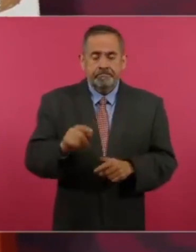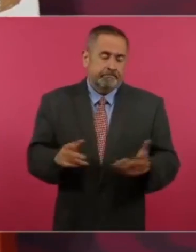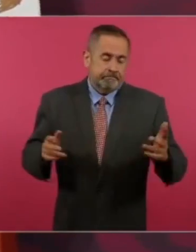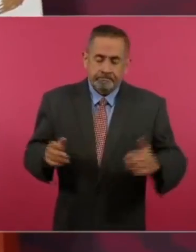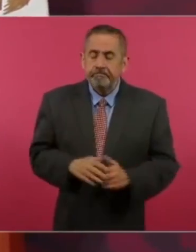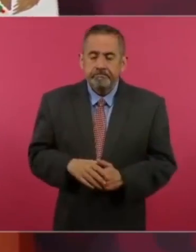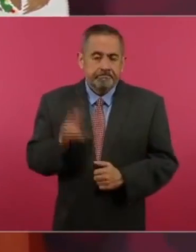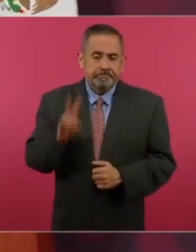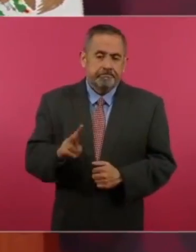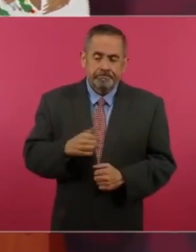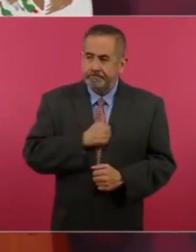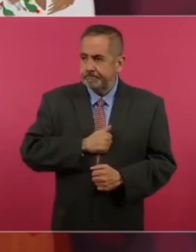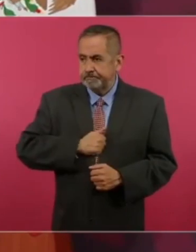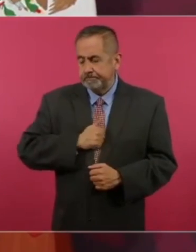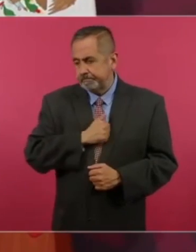lamentablemente,